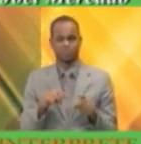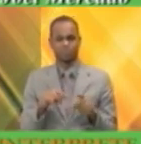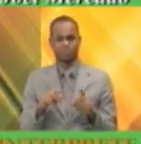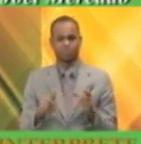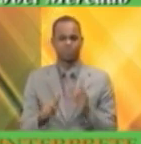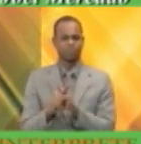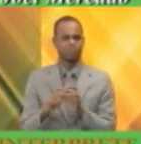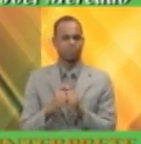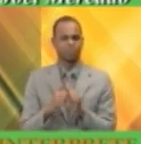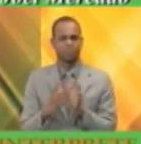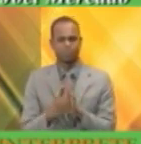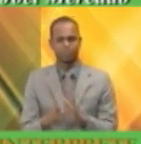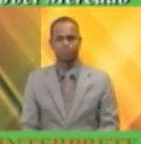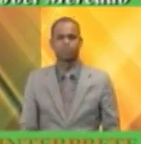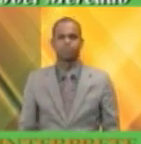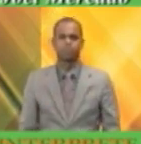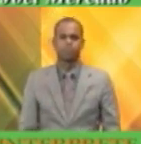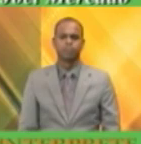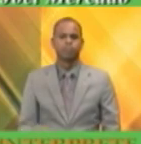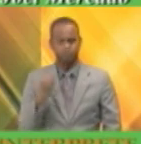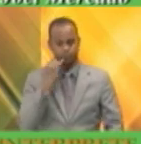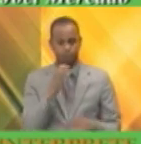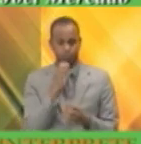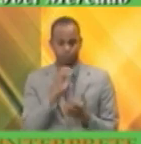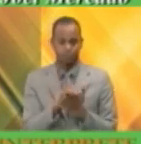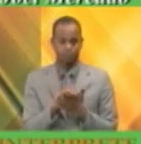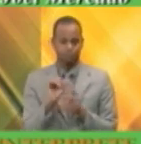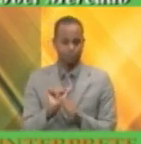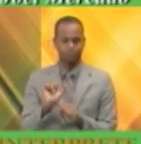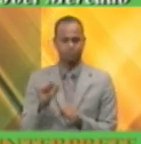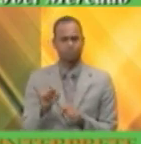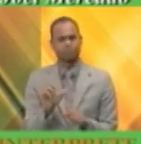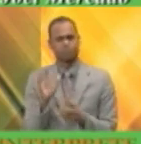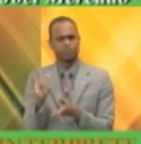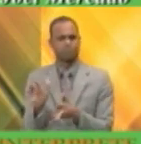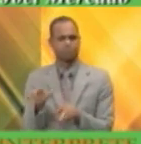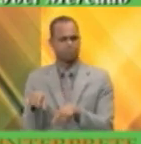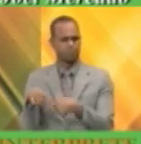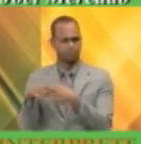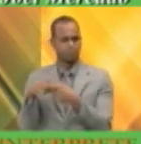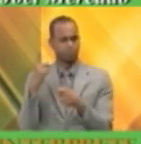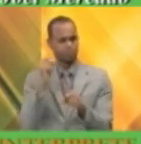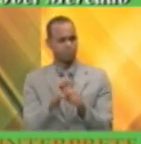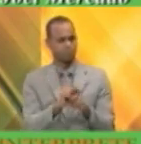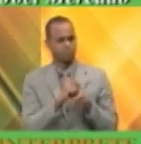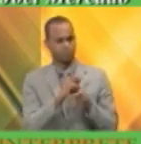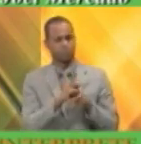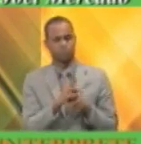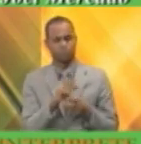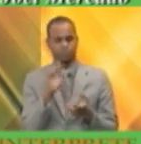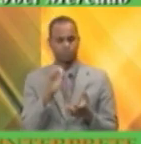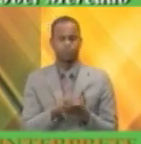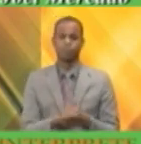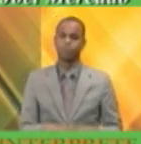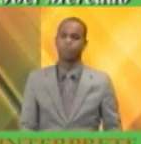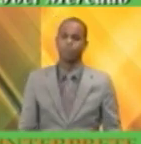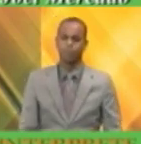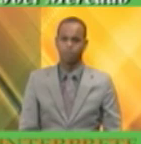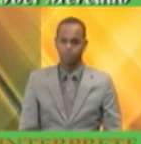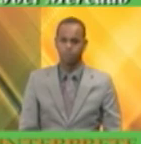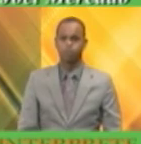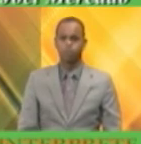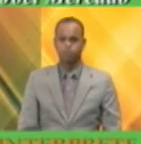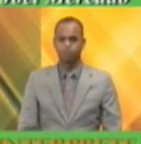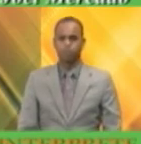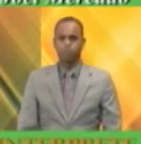discapacidad que le llegó. Si la esposa trabaja, tiene que dejarlo para cuidar al marido que quedó con la discapacidad. Hay más gasto